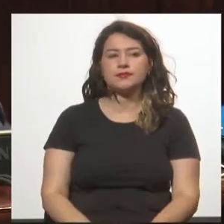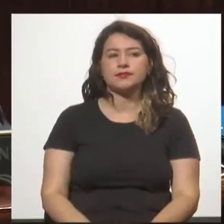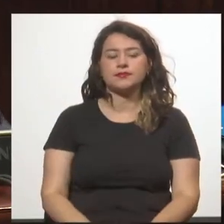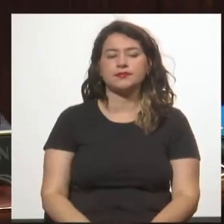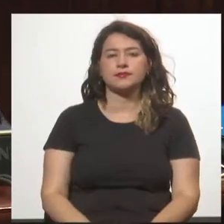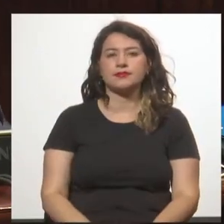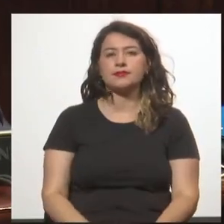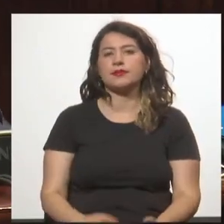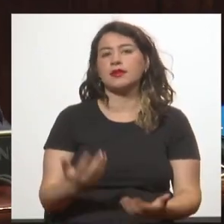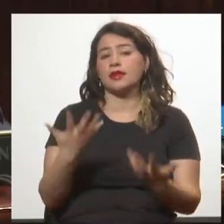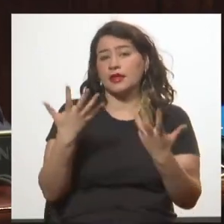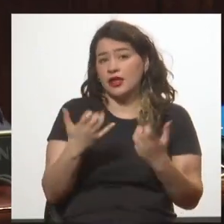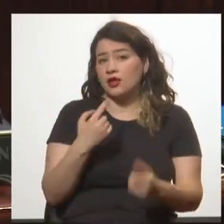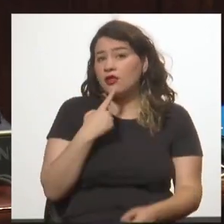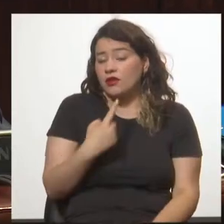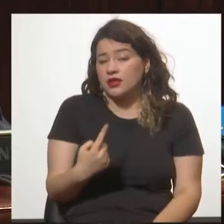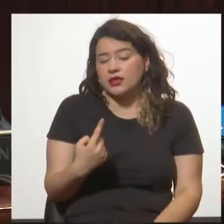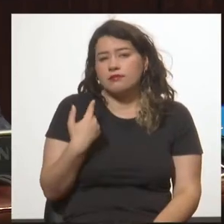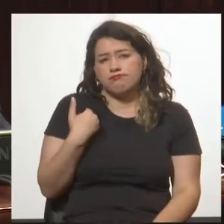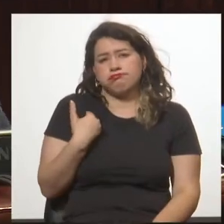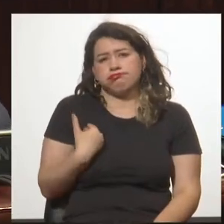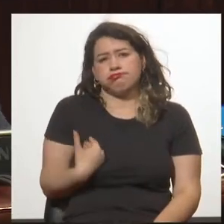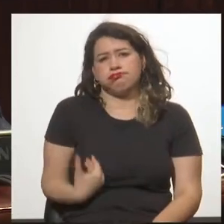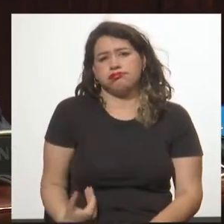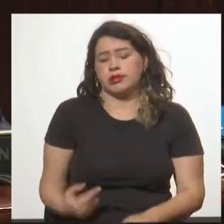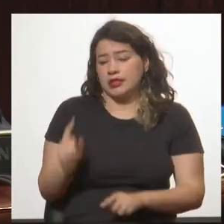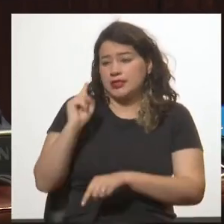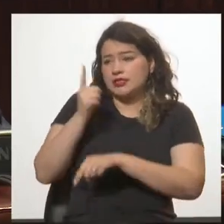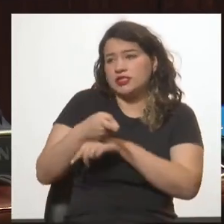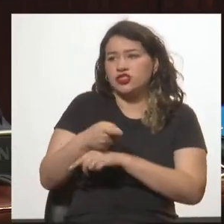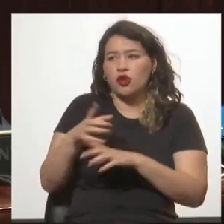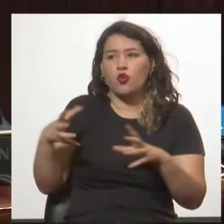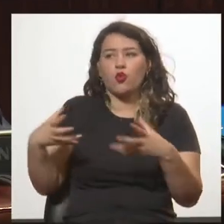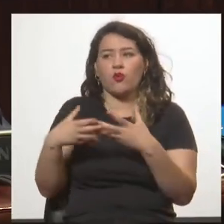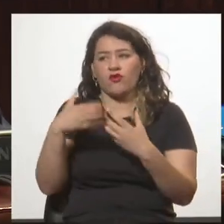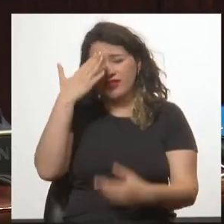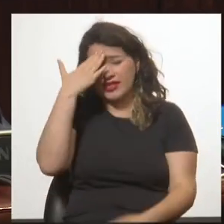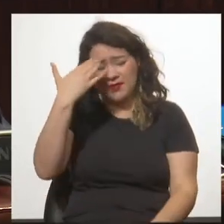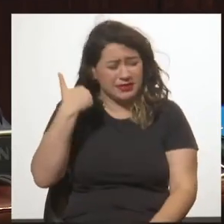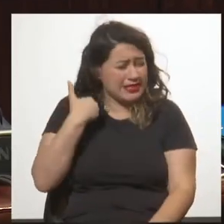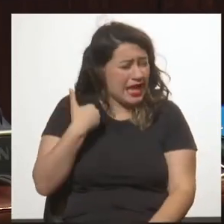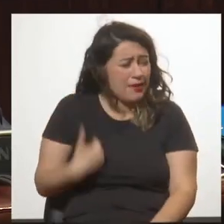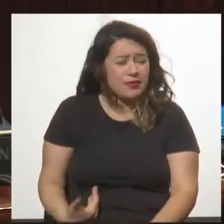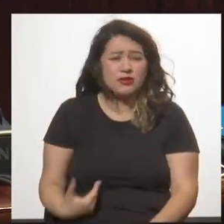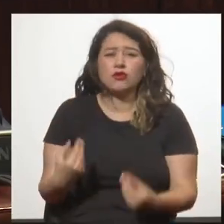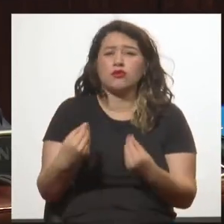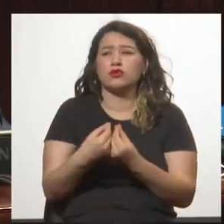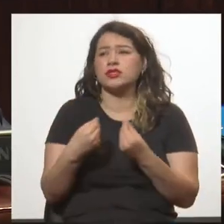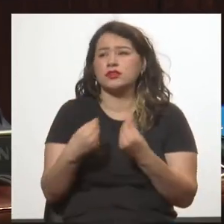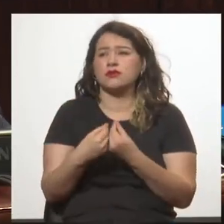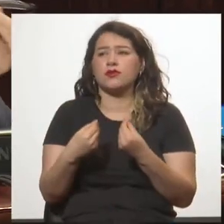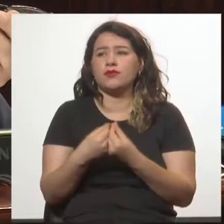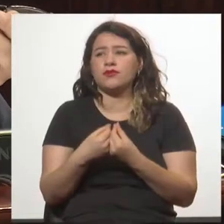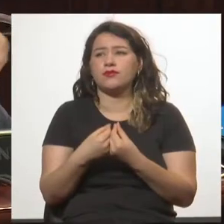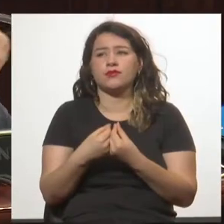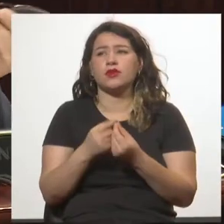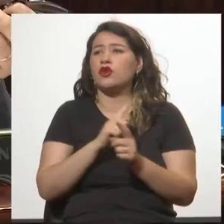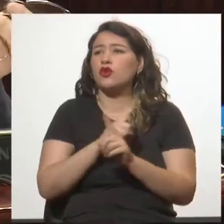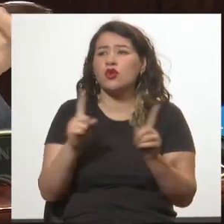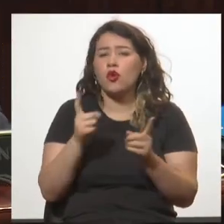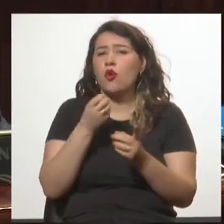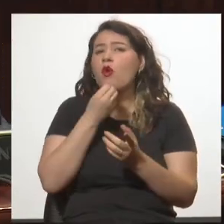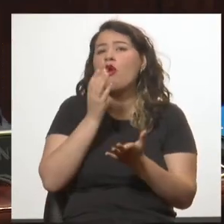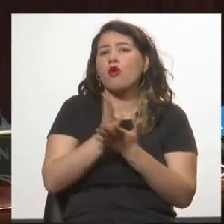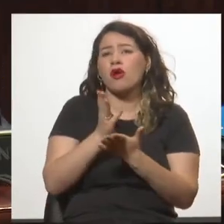lamentar la decisión que acaba de tomar el frente amplio- lamentaba muchísimo no coopera no